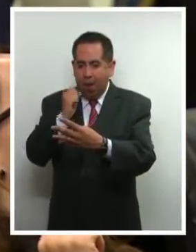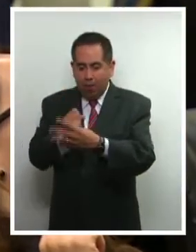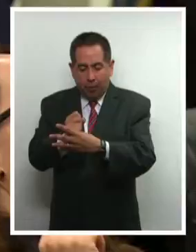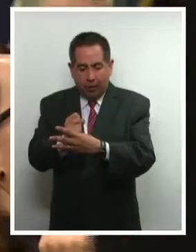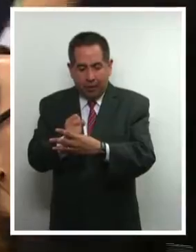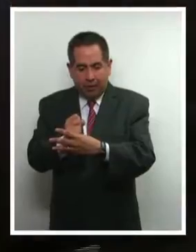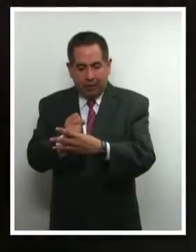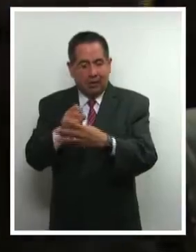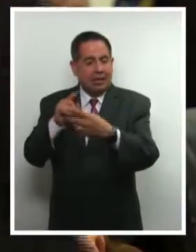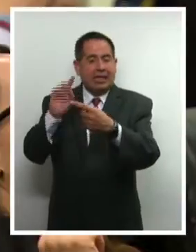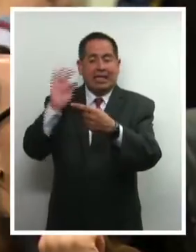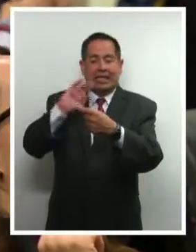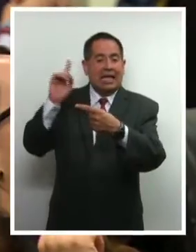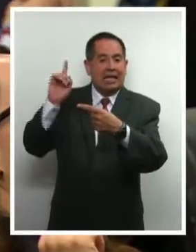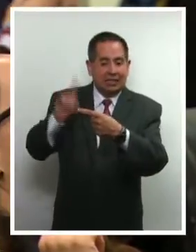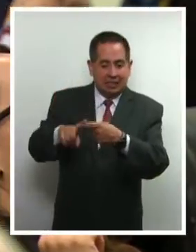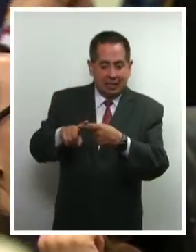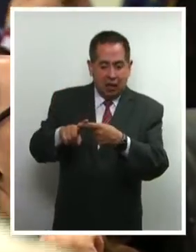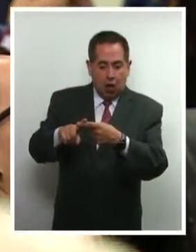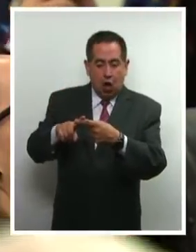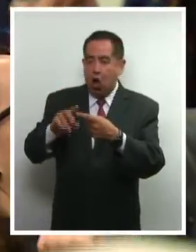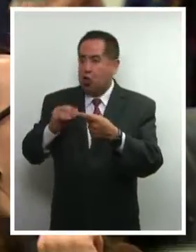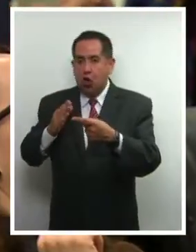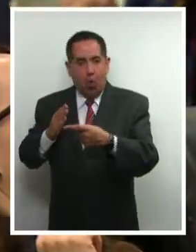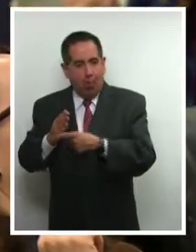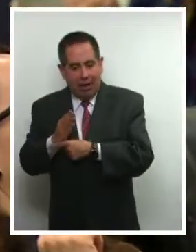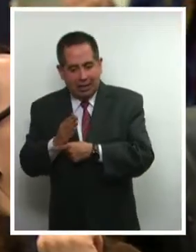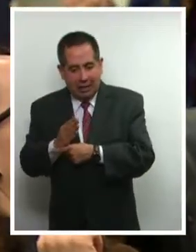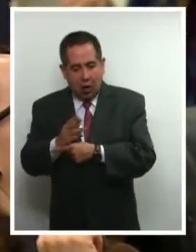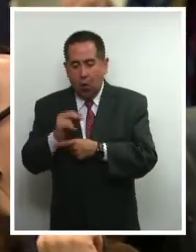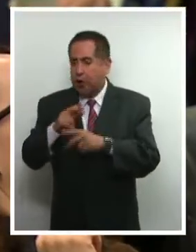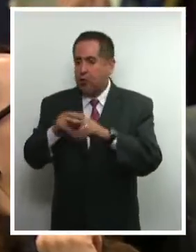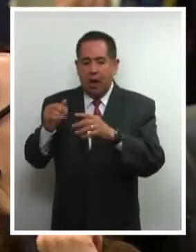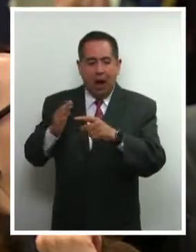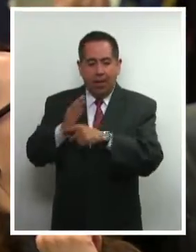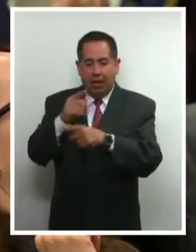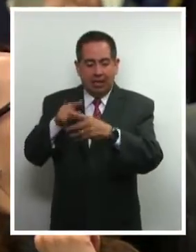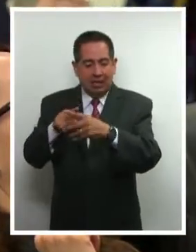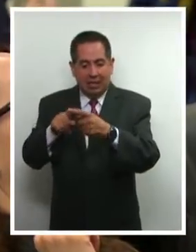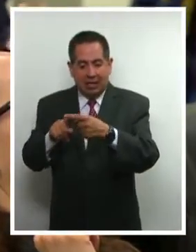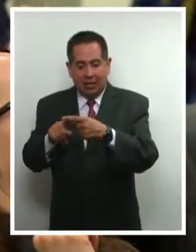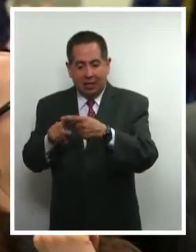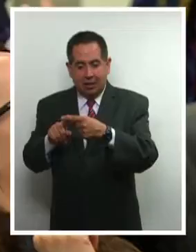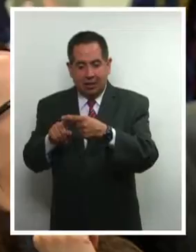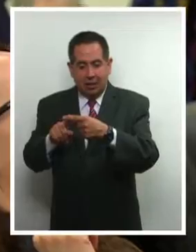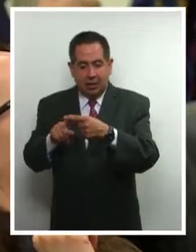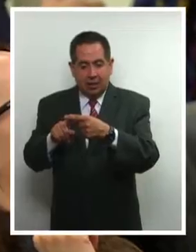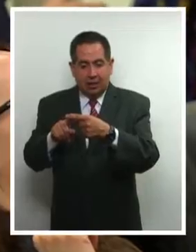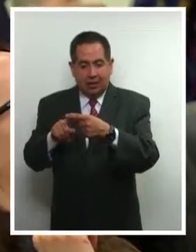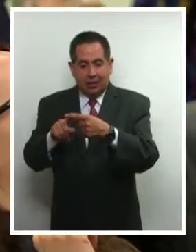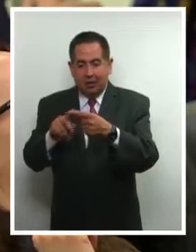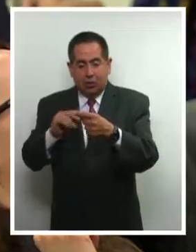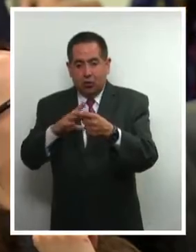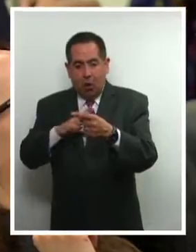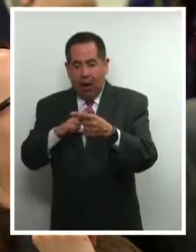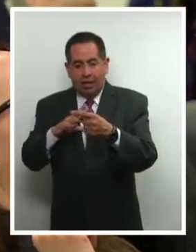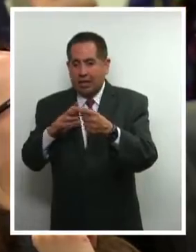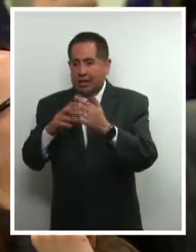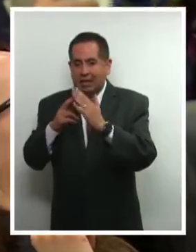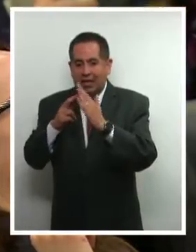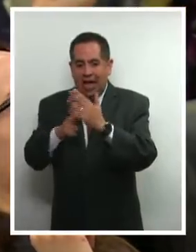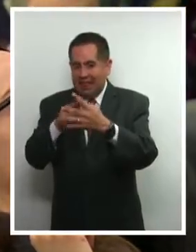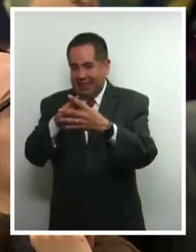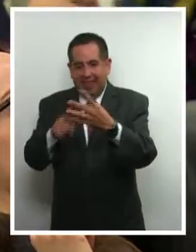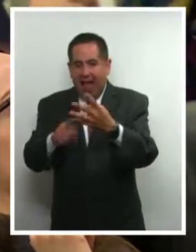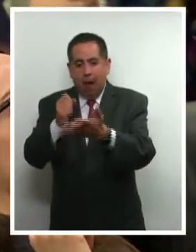una reserva no pasa o ninguna reserva pasa, no hay porción normativa